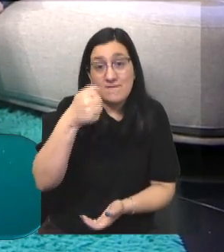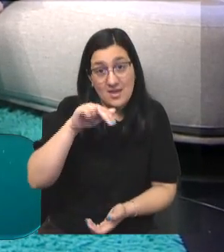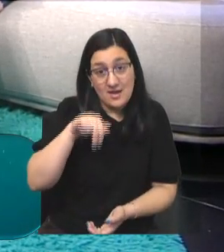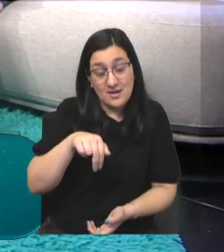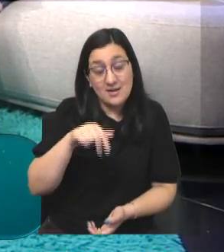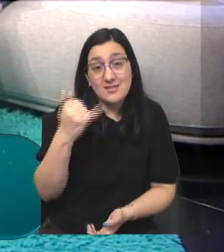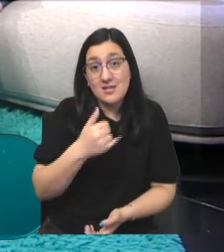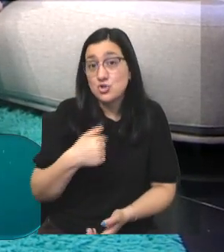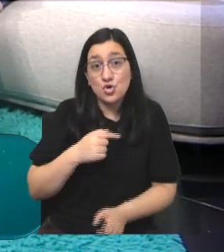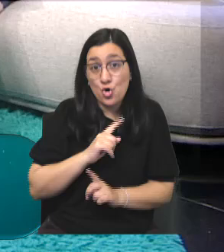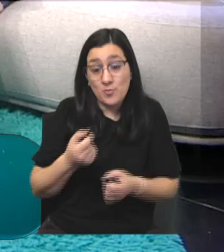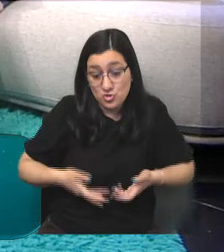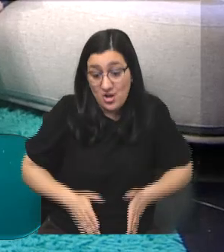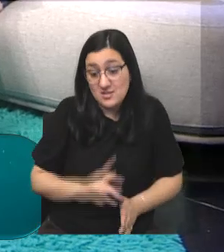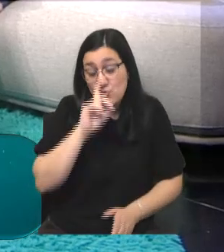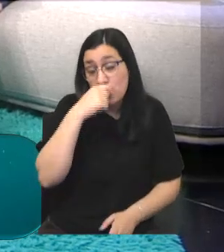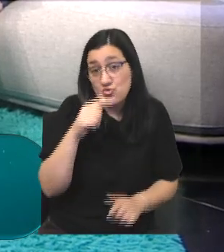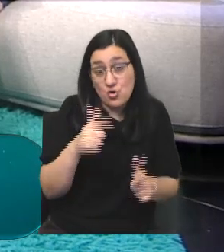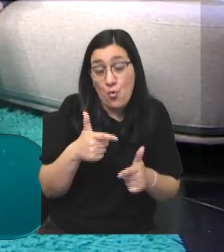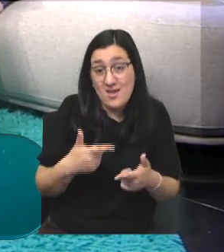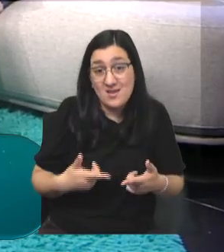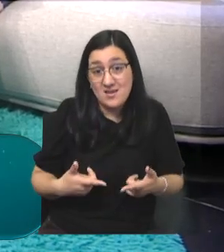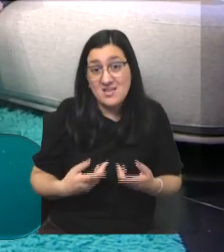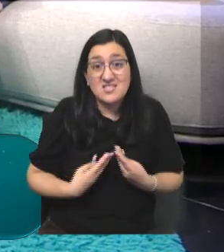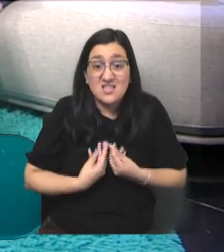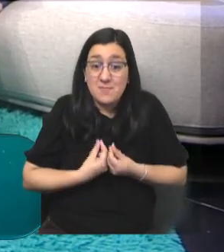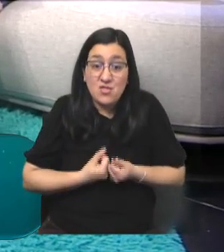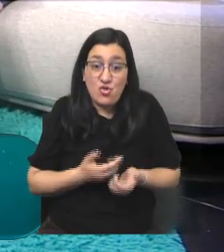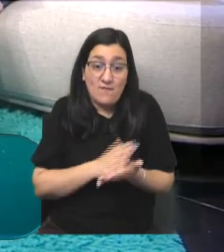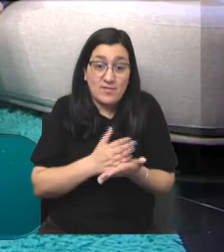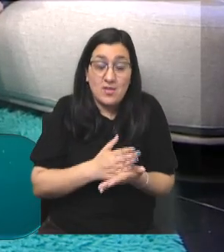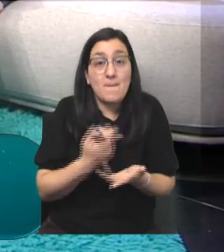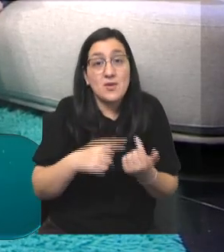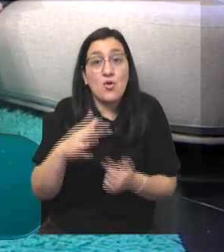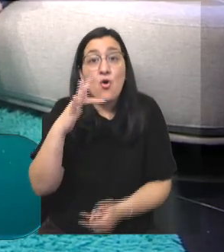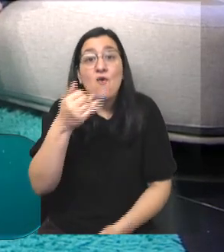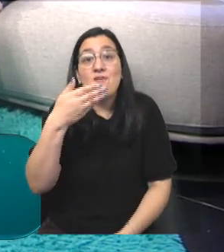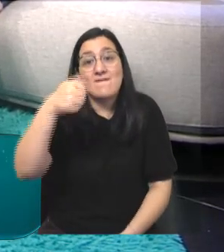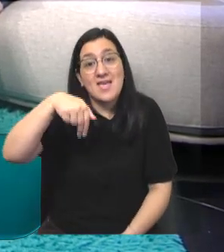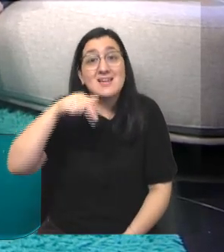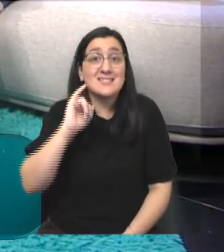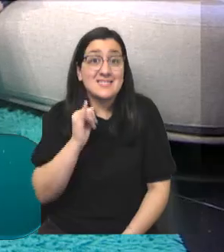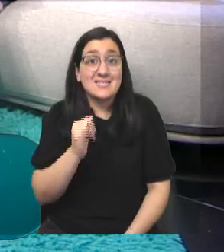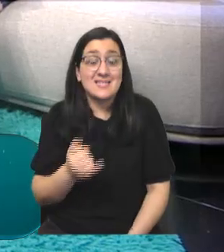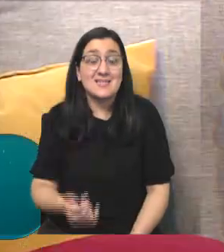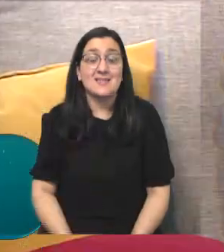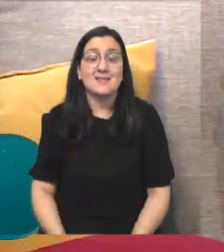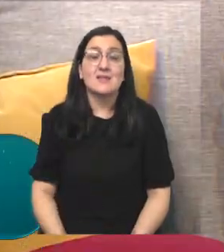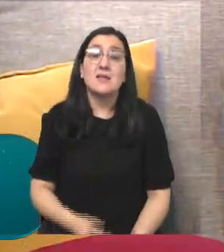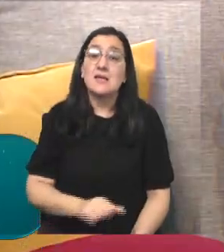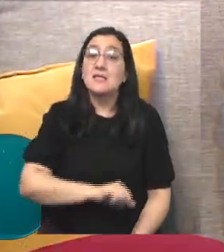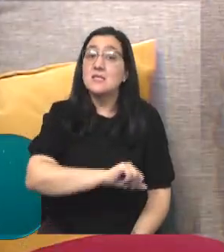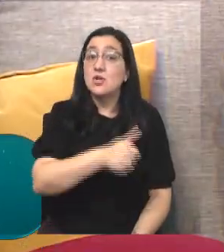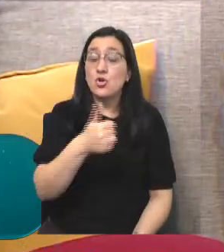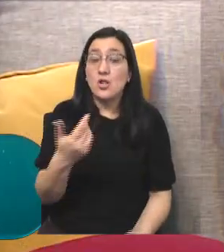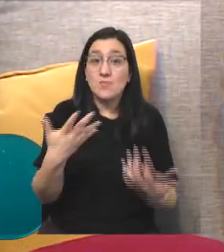tenés. No la tengo por haber nacido en Montevideo. Y bueno, ¿no? Y también vos, tu color montevideano, claro, tu textura, que se hayan logrado